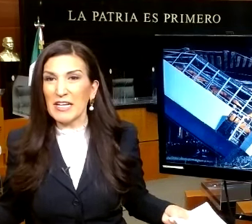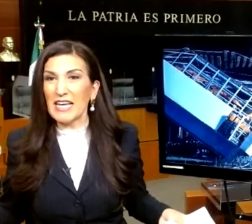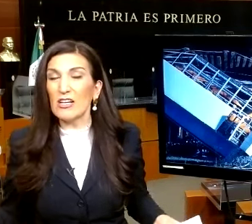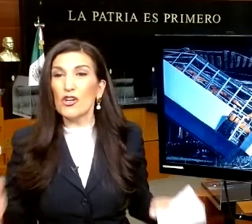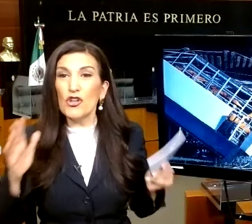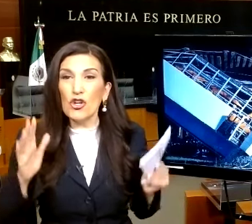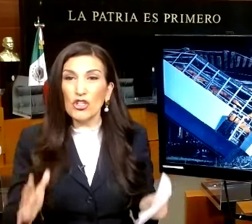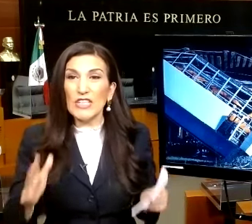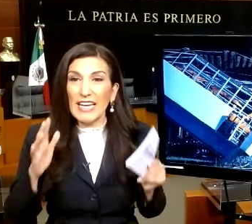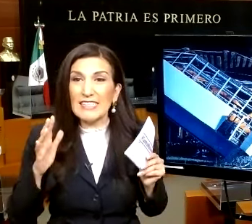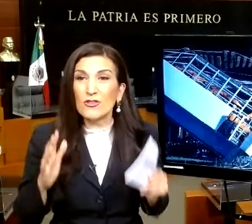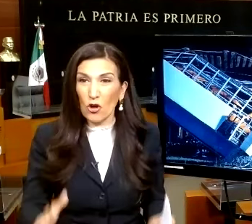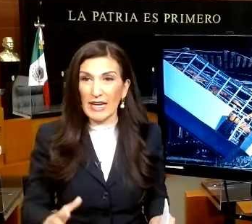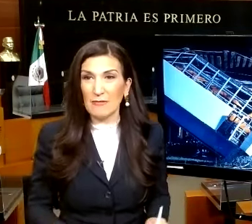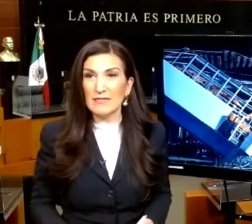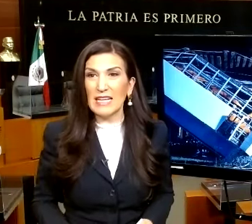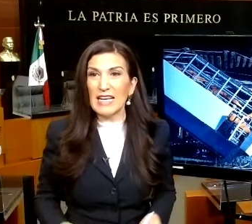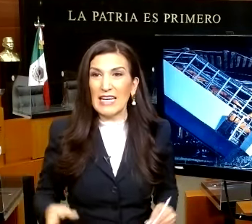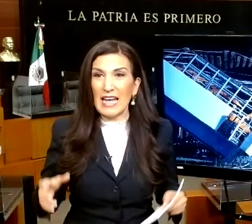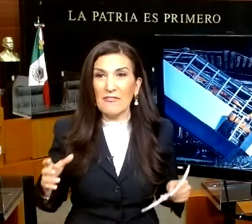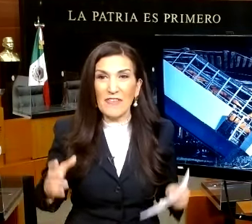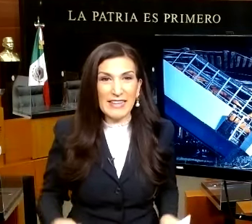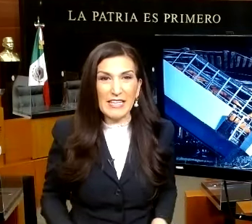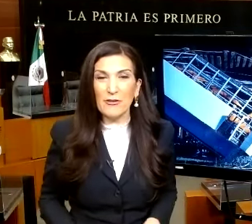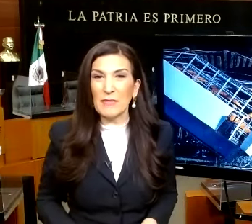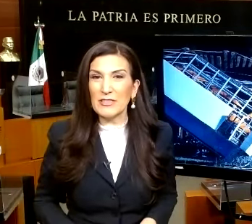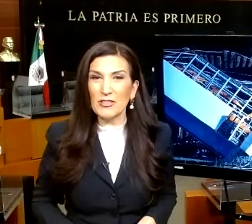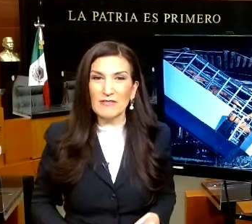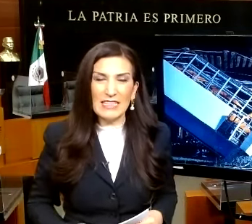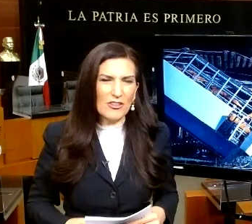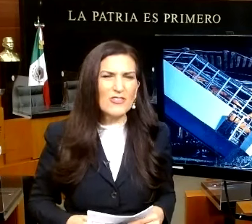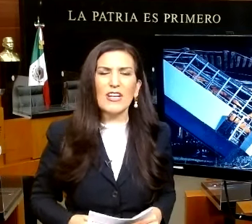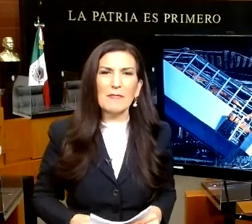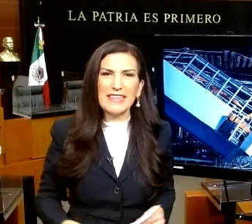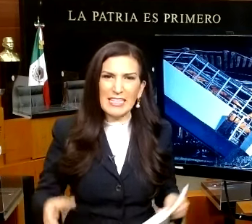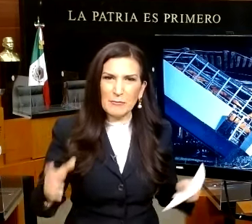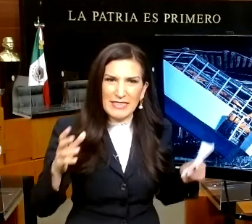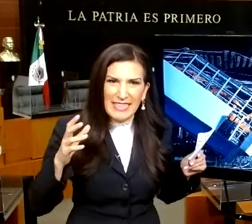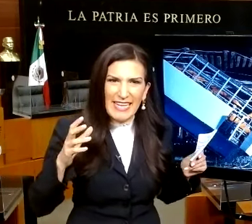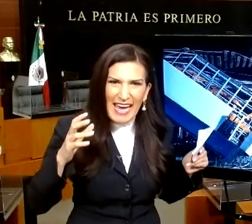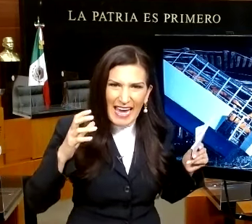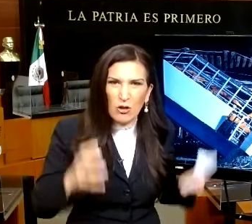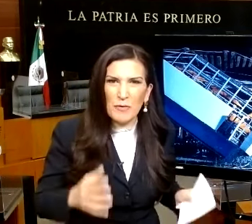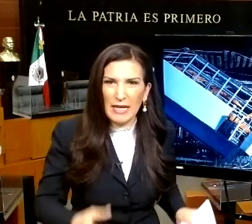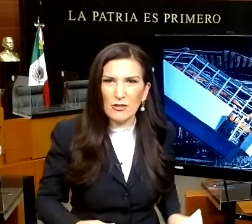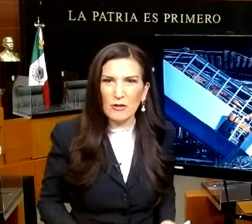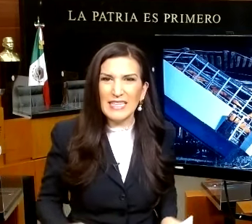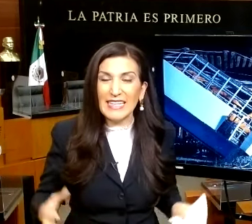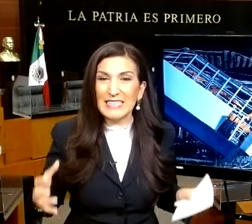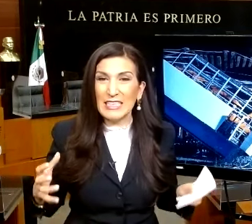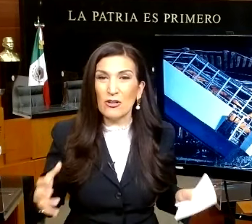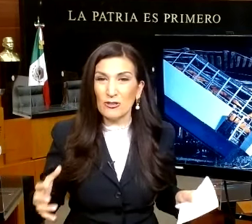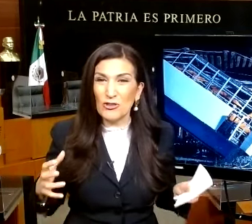presidente de Morena no se les toca. La falta de información no solamente desprestigia al